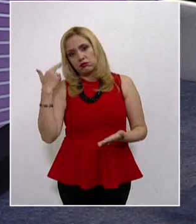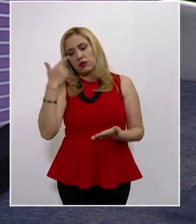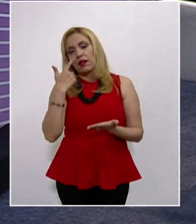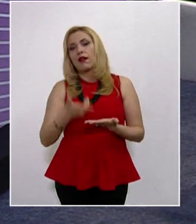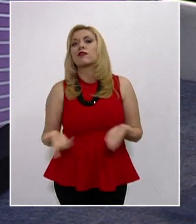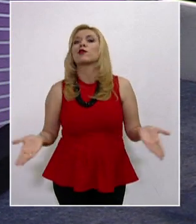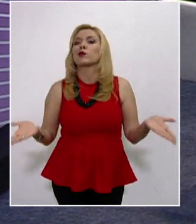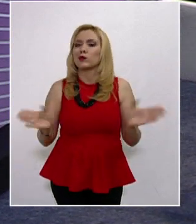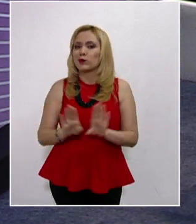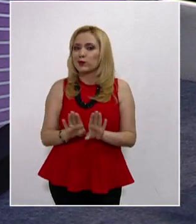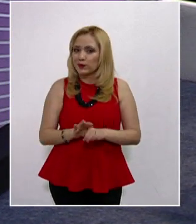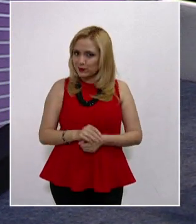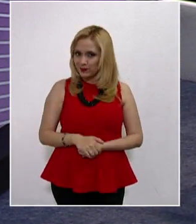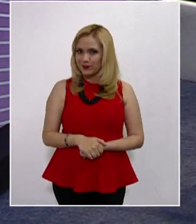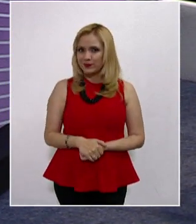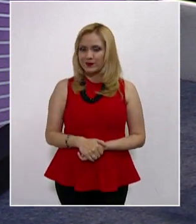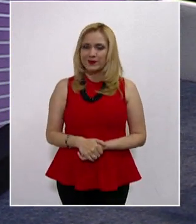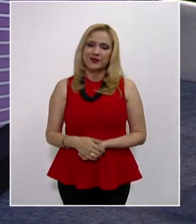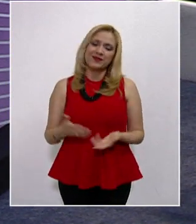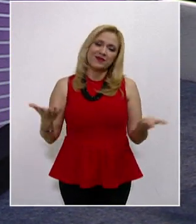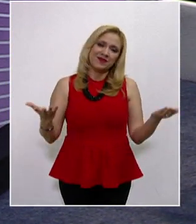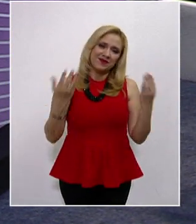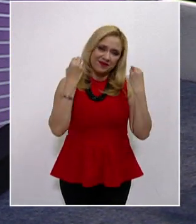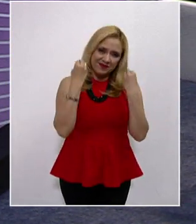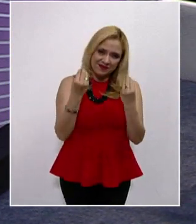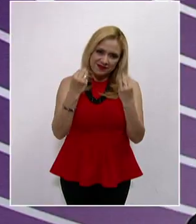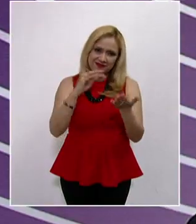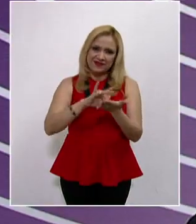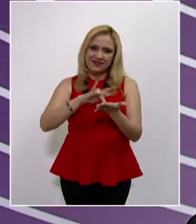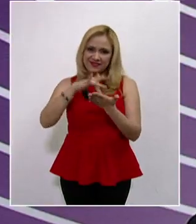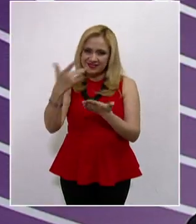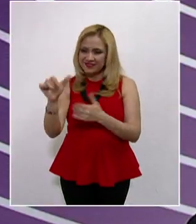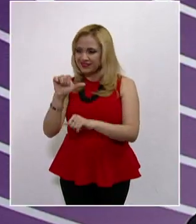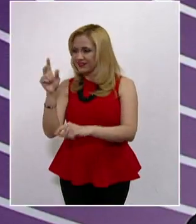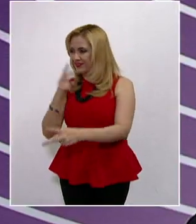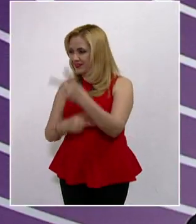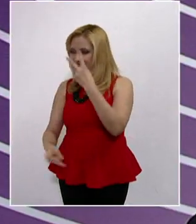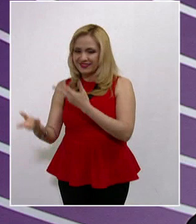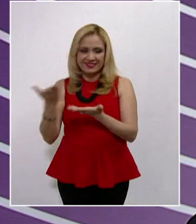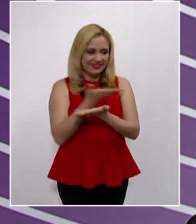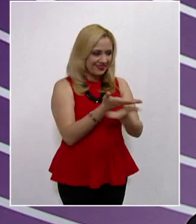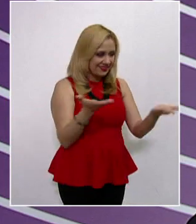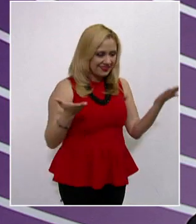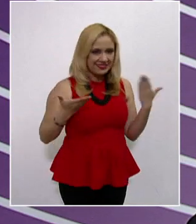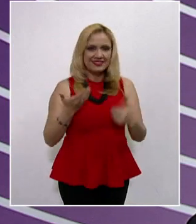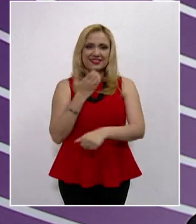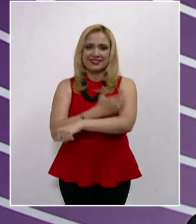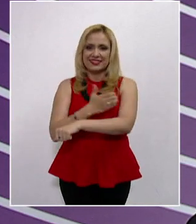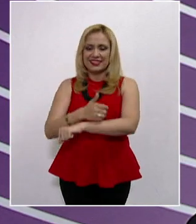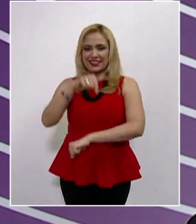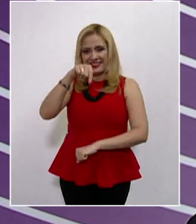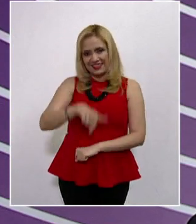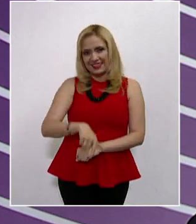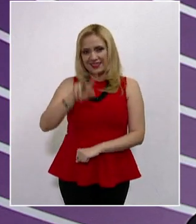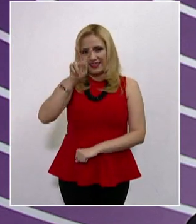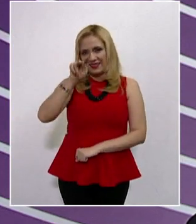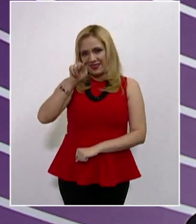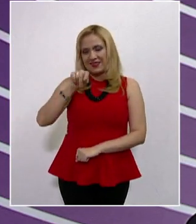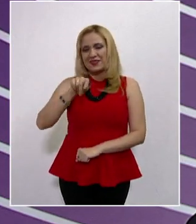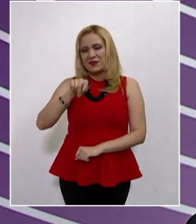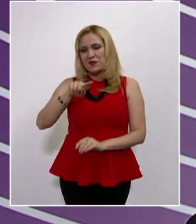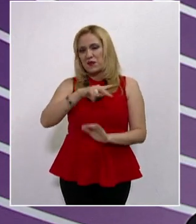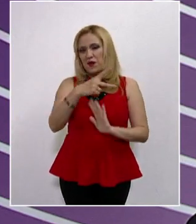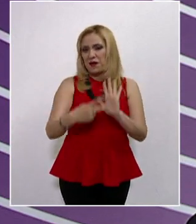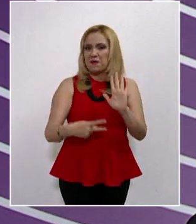ver cómo avanzar. Pues muy bien, pues les agradezco mucho que nos hayan acompañado a este programa, que nos platican